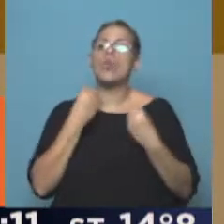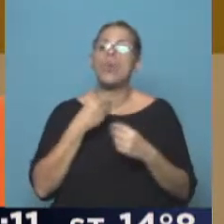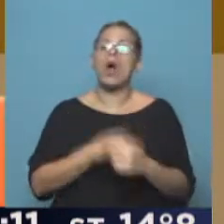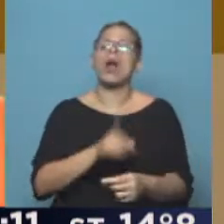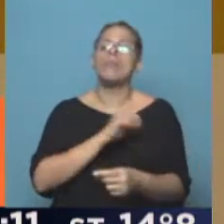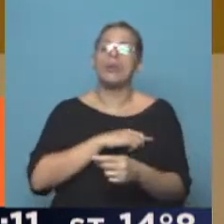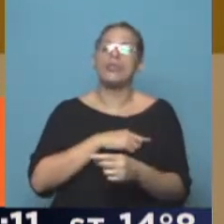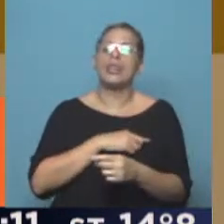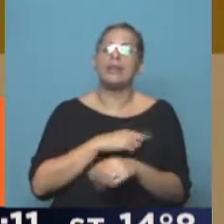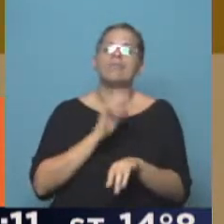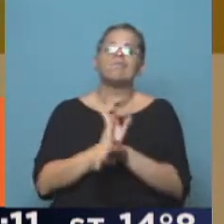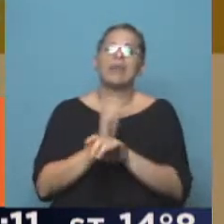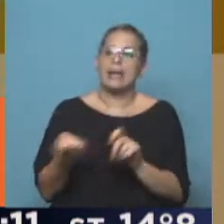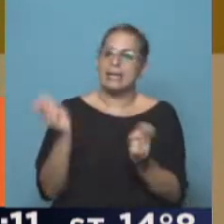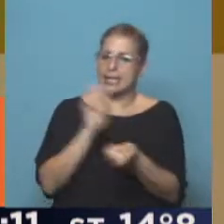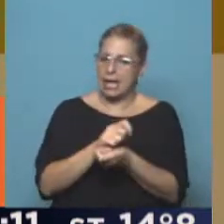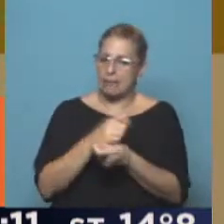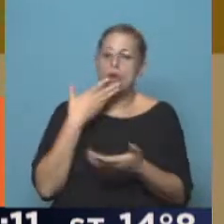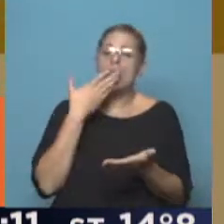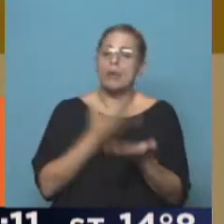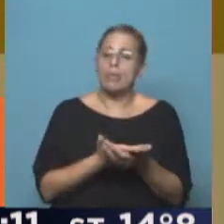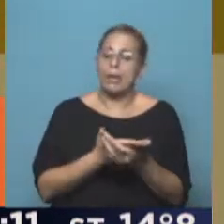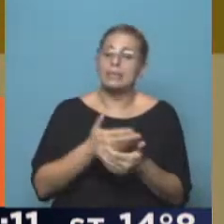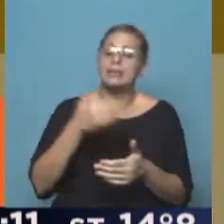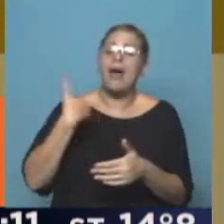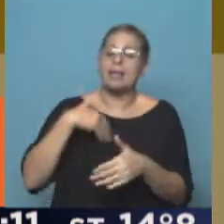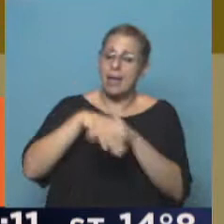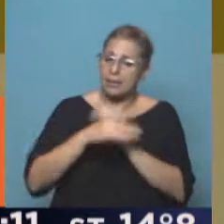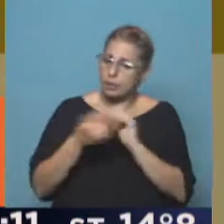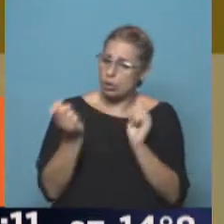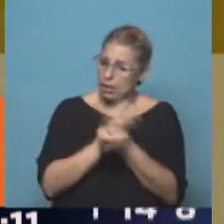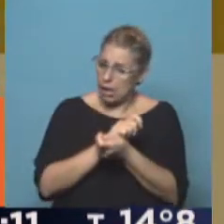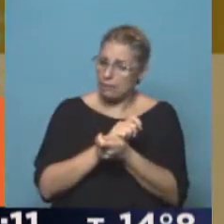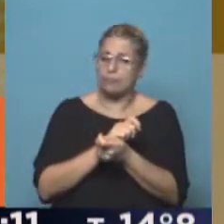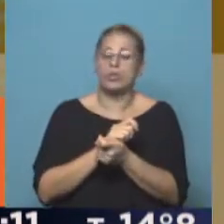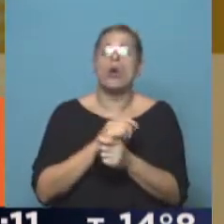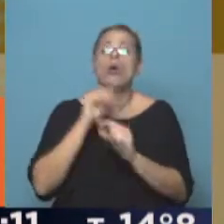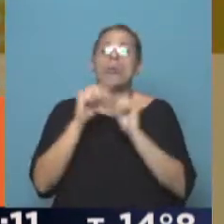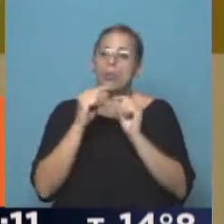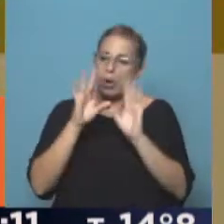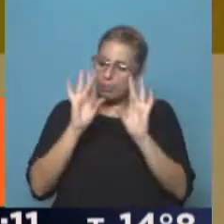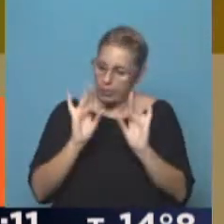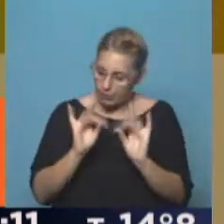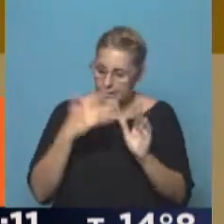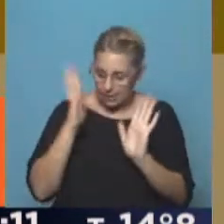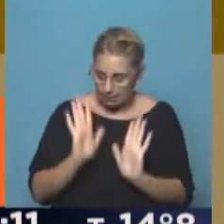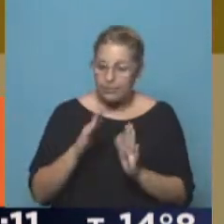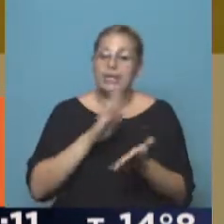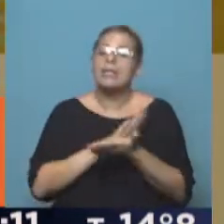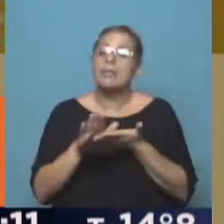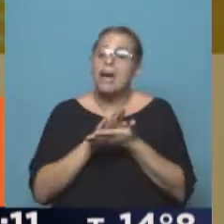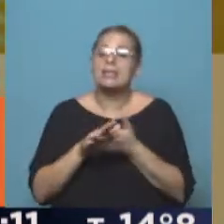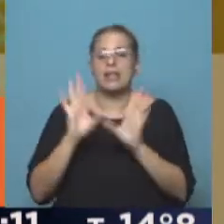mirada transformadora hay una propuesta de cambio en la argentina se está desarrollando con dificultades partimos de una base de una situación muy difícil